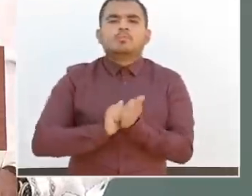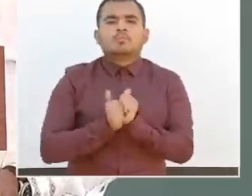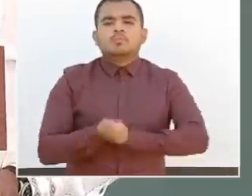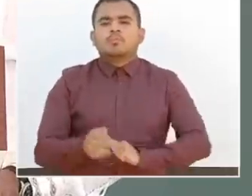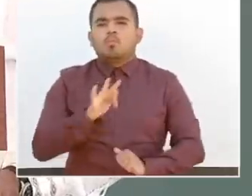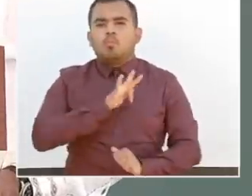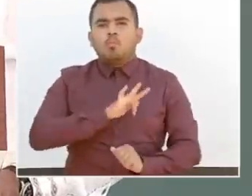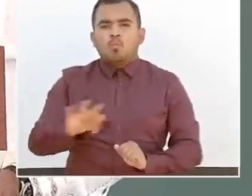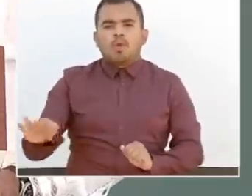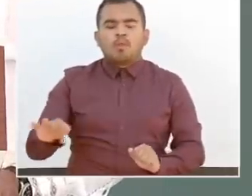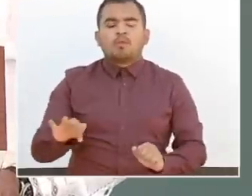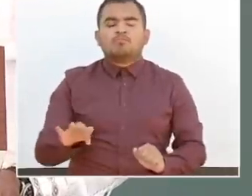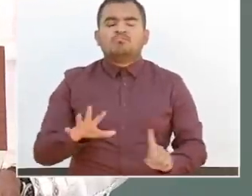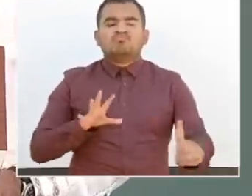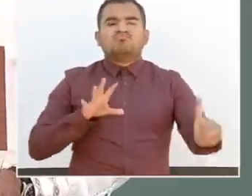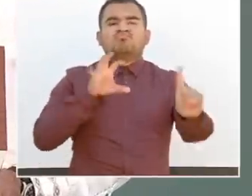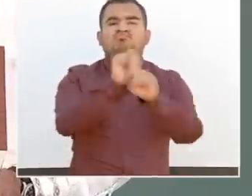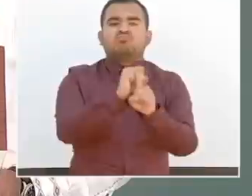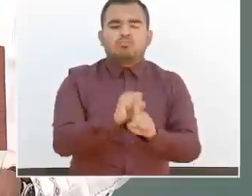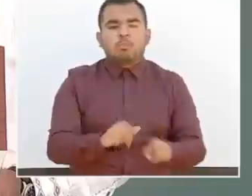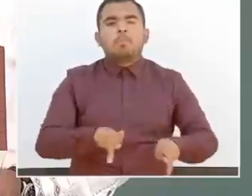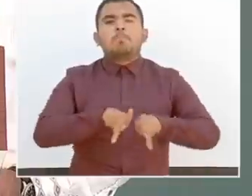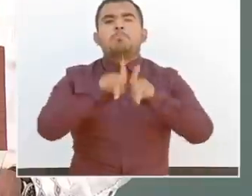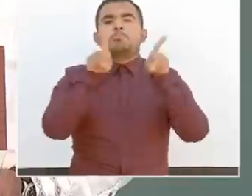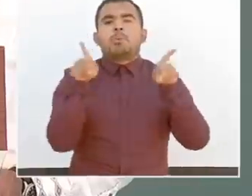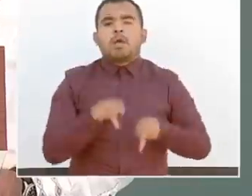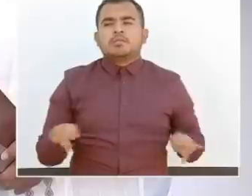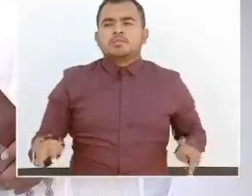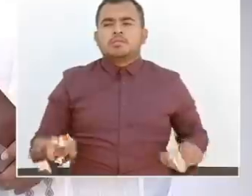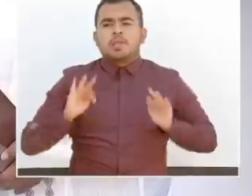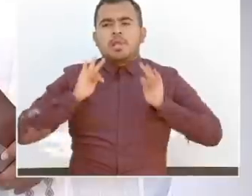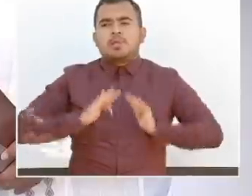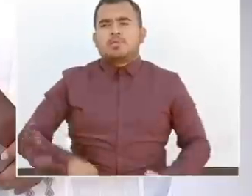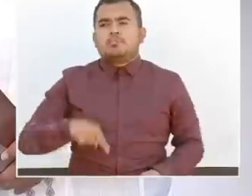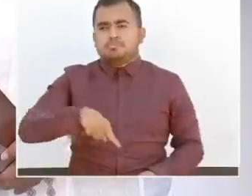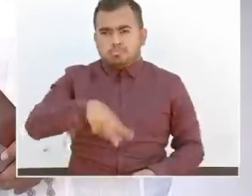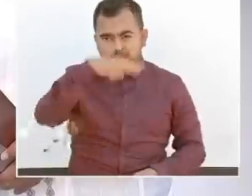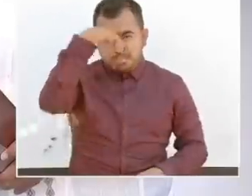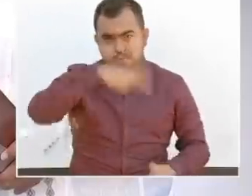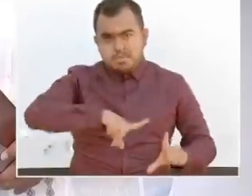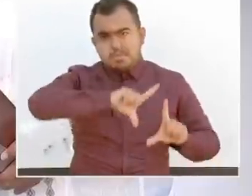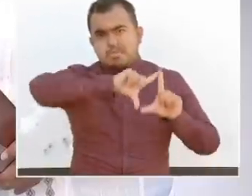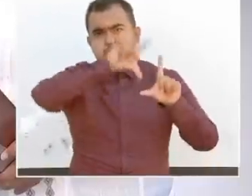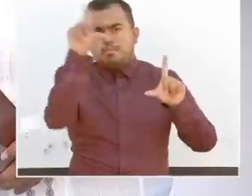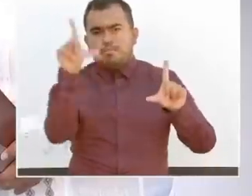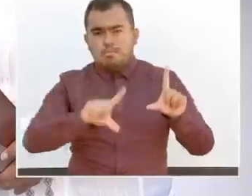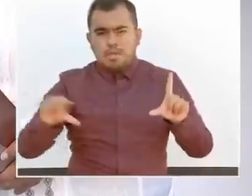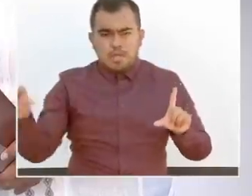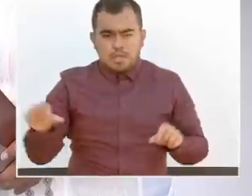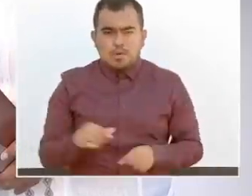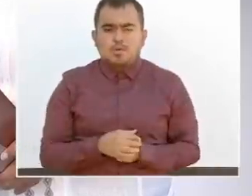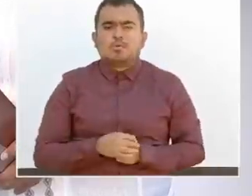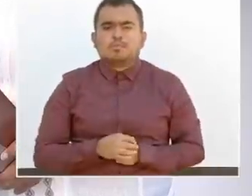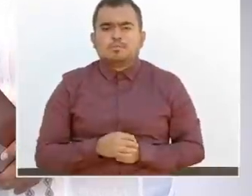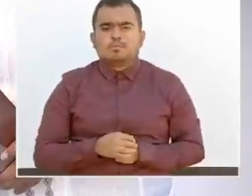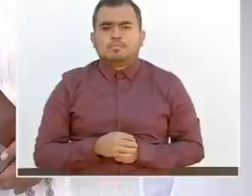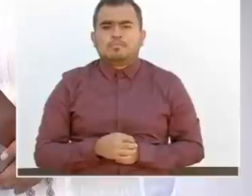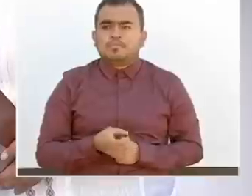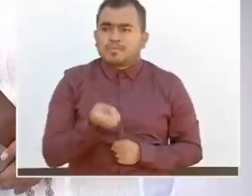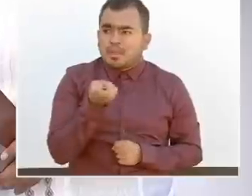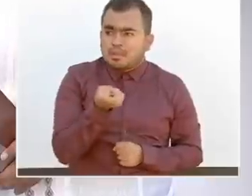la paz, la tranquilidad en el país. Eso no debemos